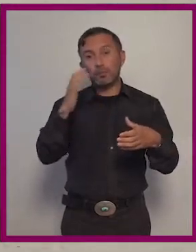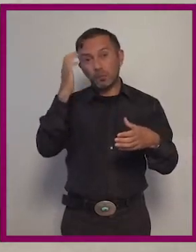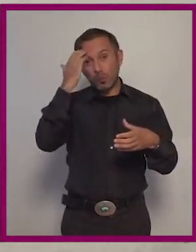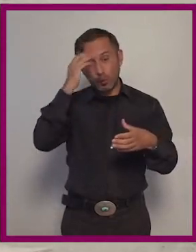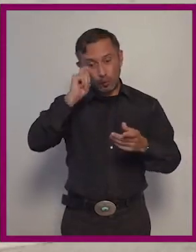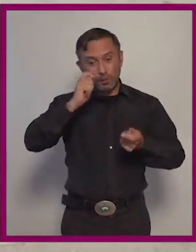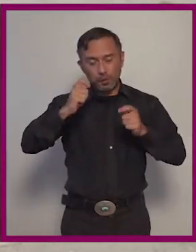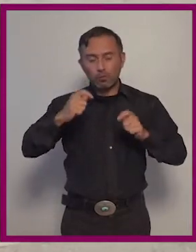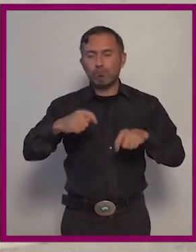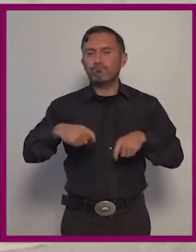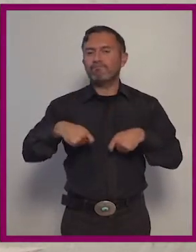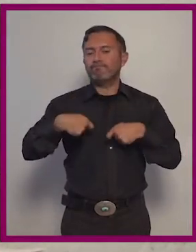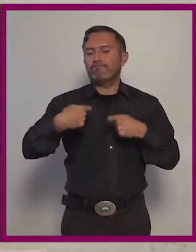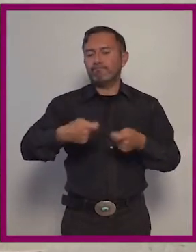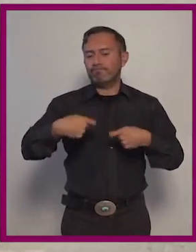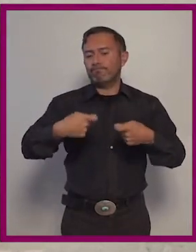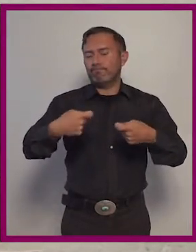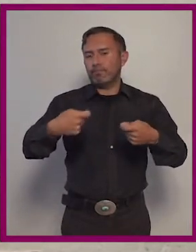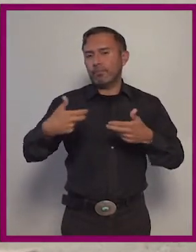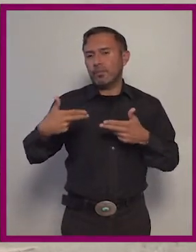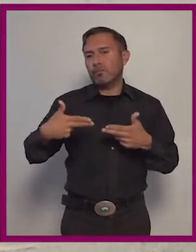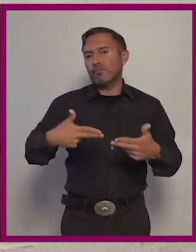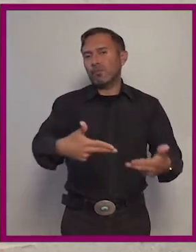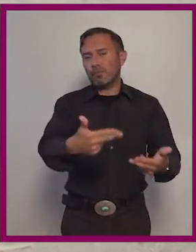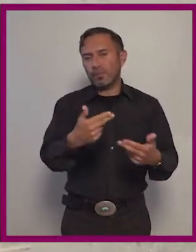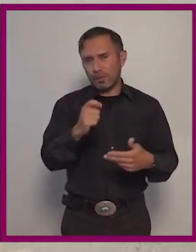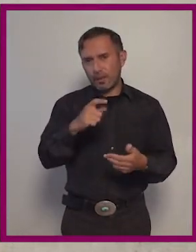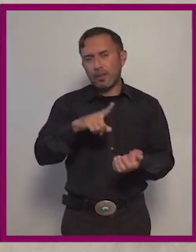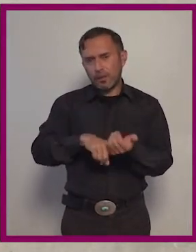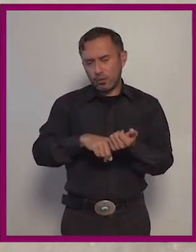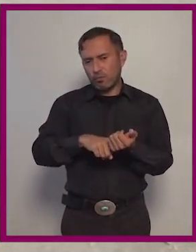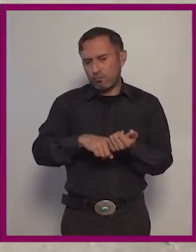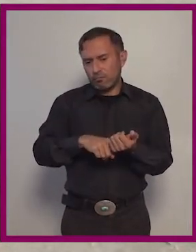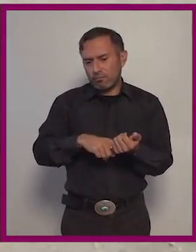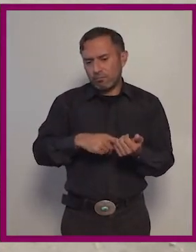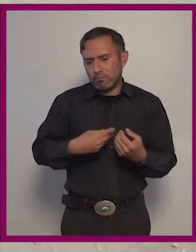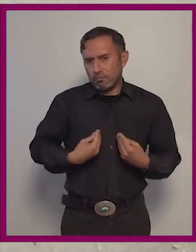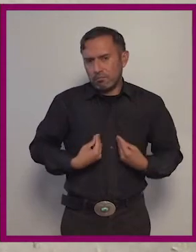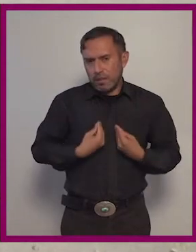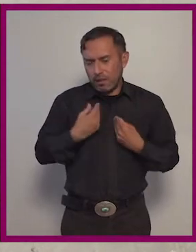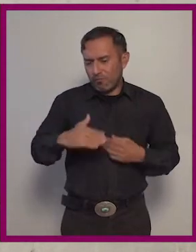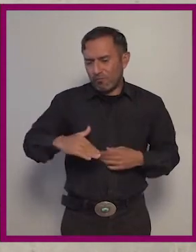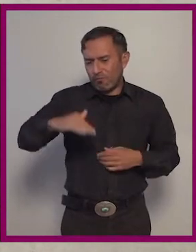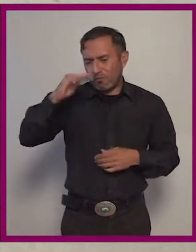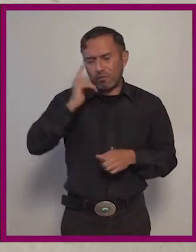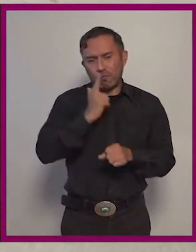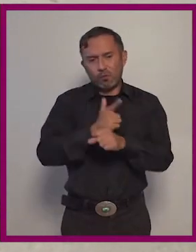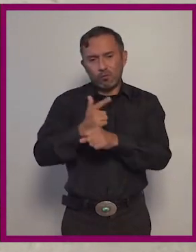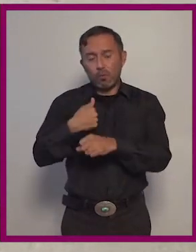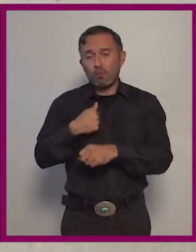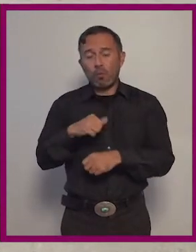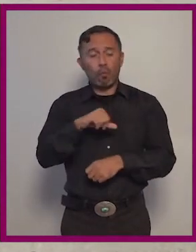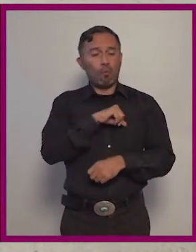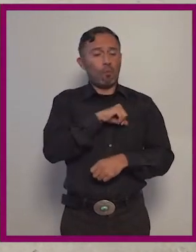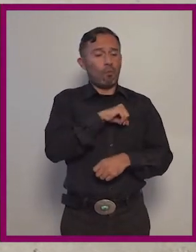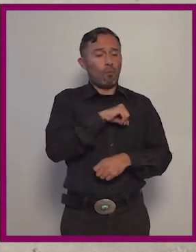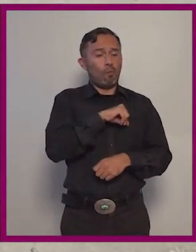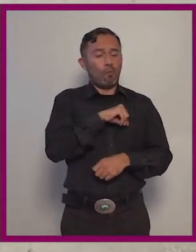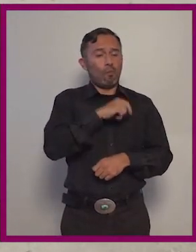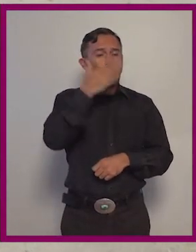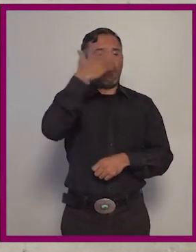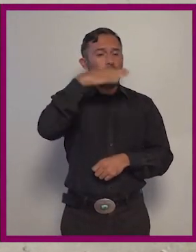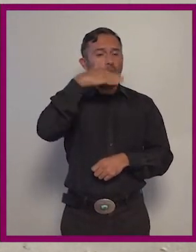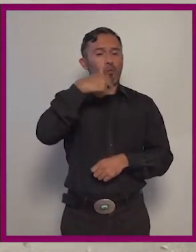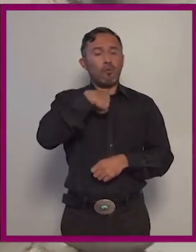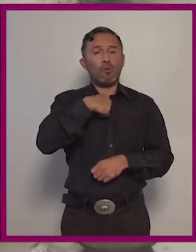conocimiento que tú mismo vas ejerciendo, ¿no? Y adquiriendo de la vida misma, ¿no? Que no puedes ser egoísta, que no puedes llevarte